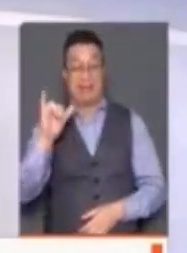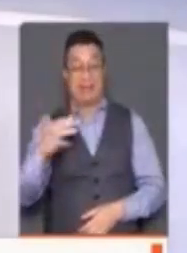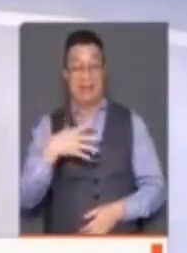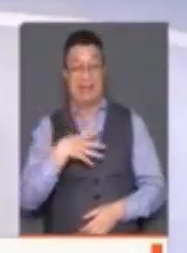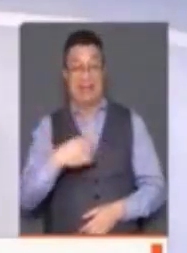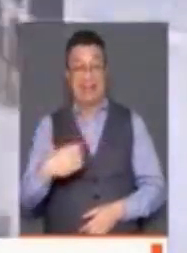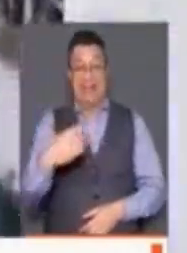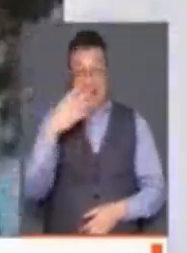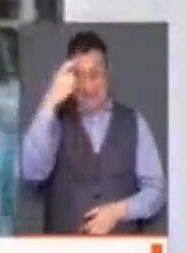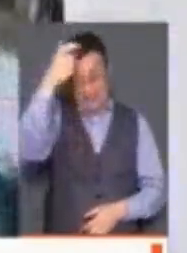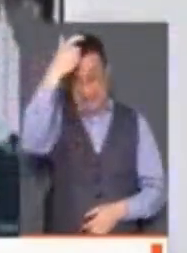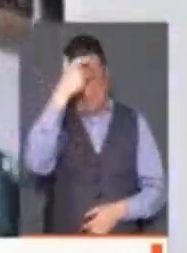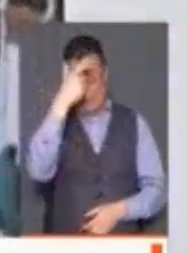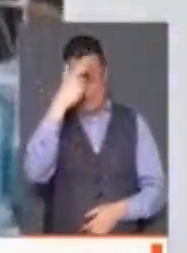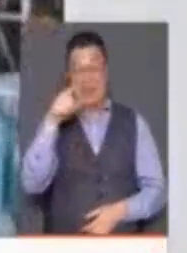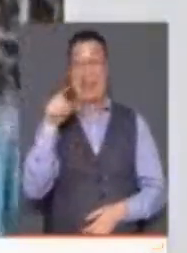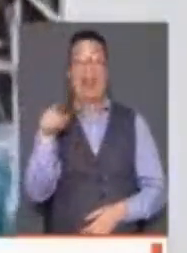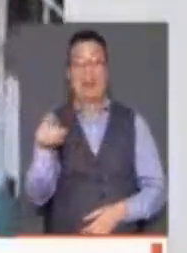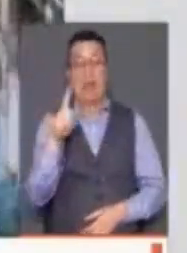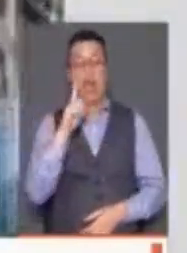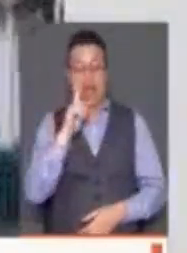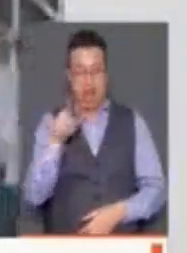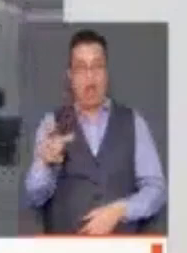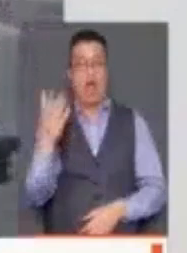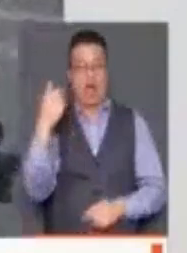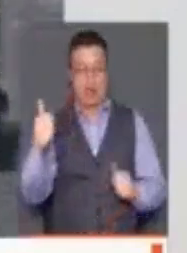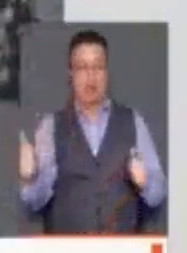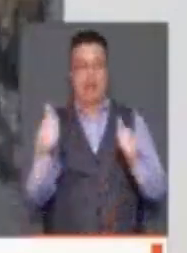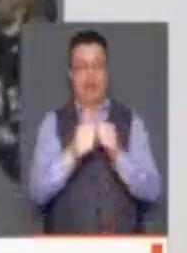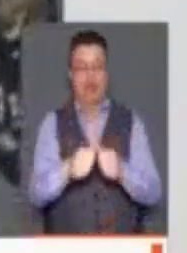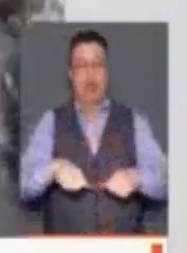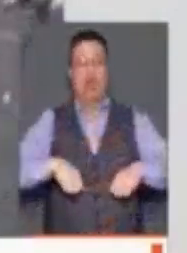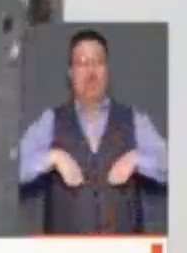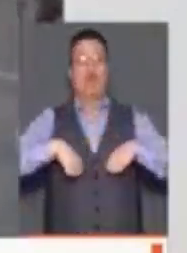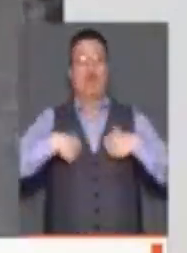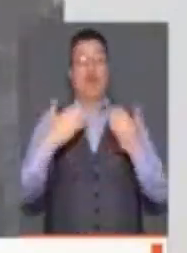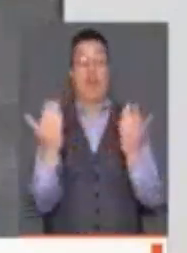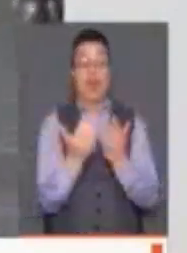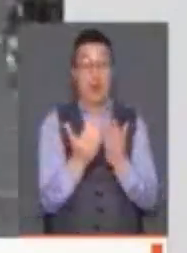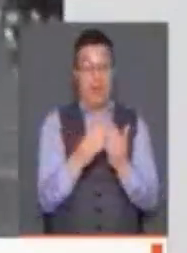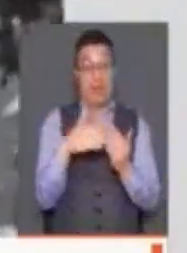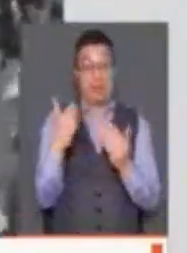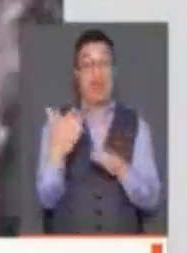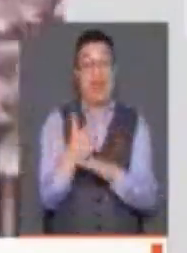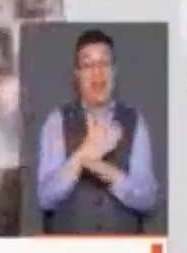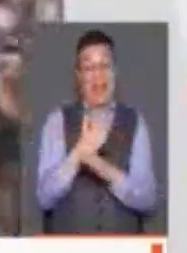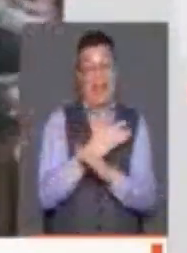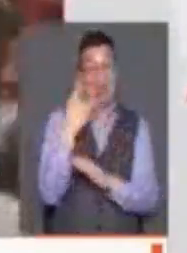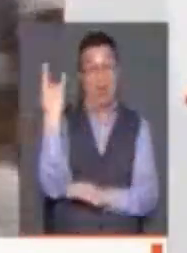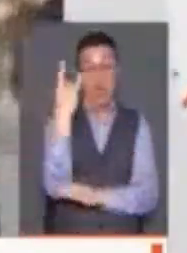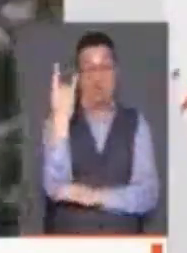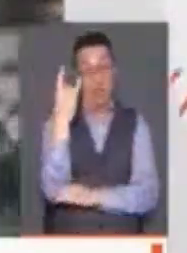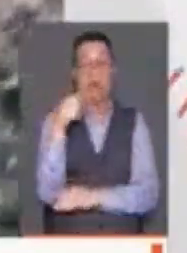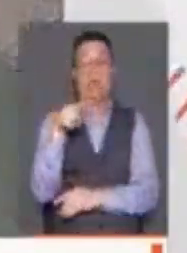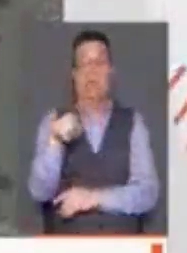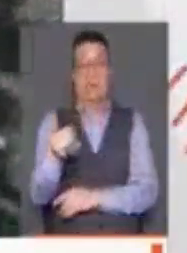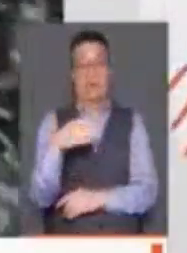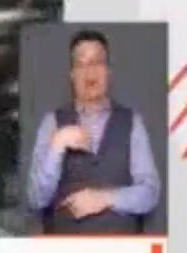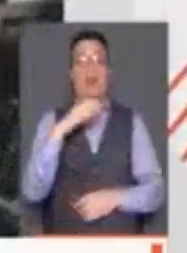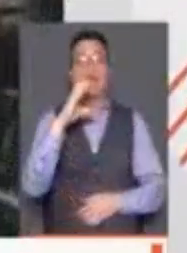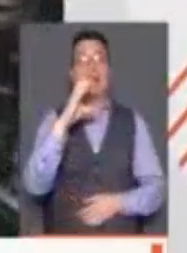Catherine Kate, ellos pasaron tiempo en su juventud, después del colegio y antes de la universidad, en la zona de Caleta